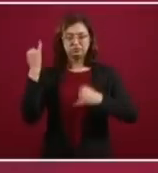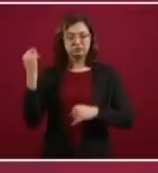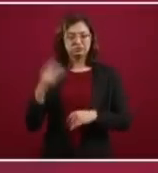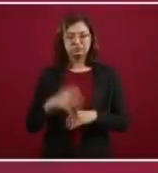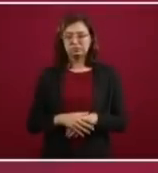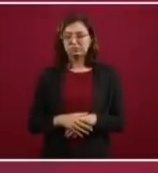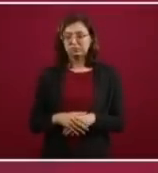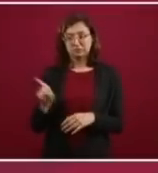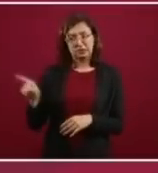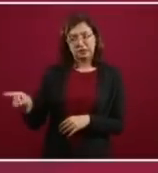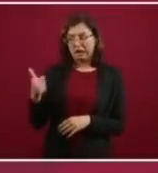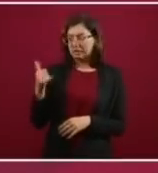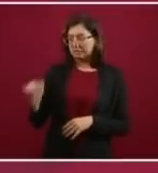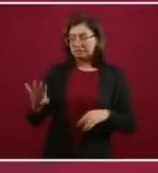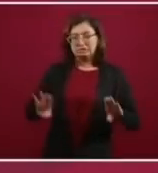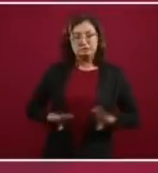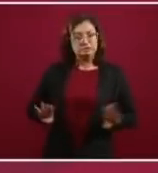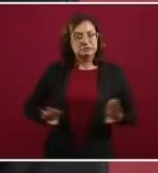que estaban ahí,